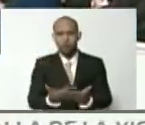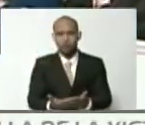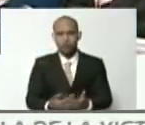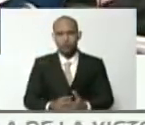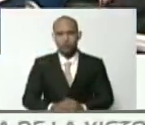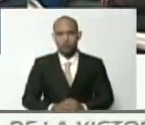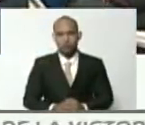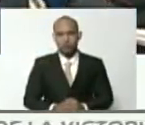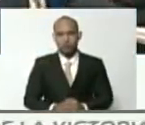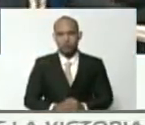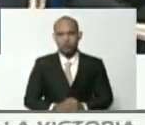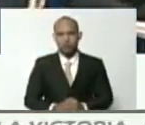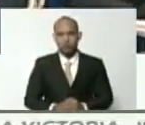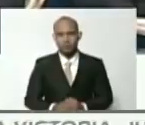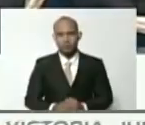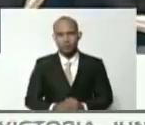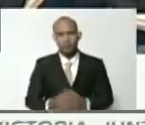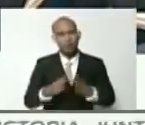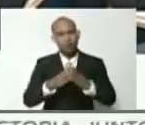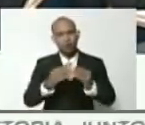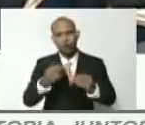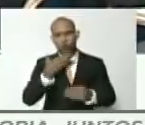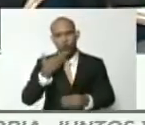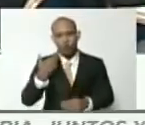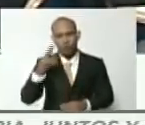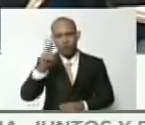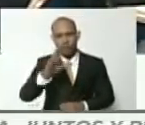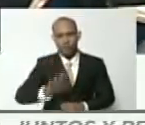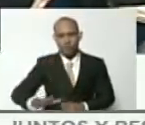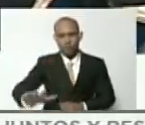y bueno, todo lo mejor.